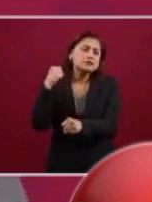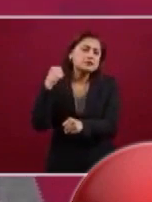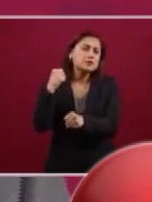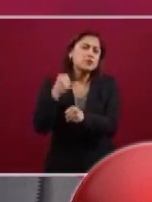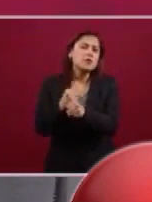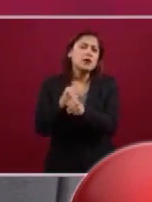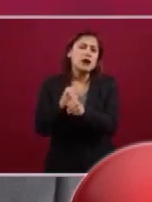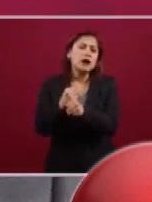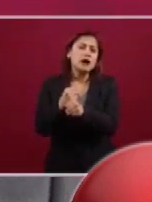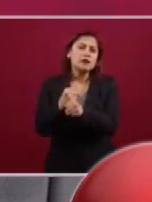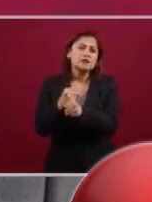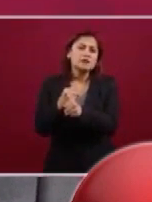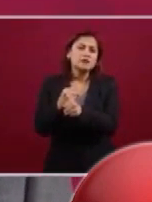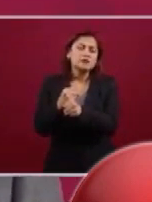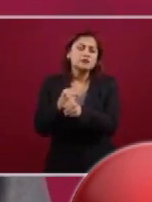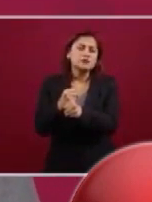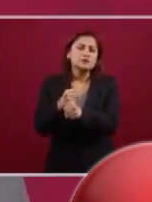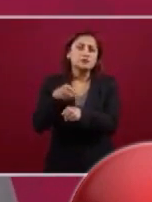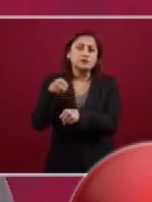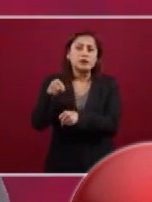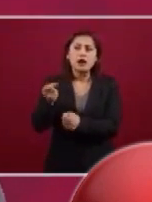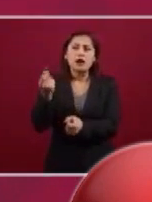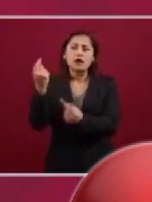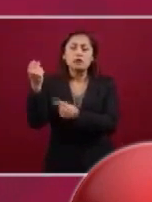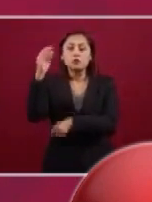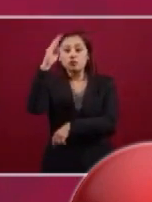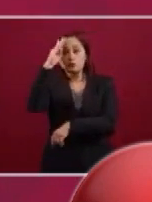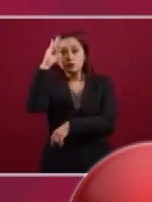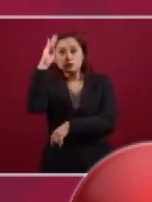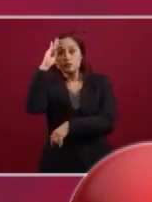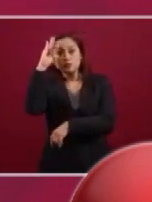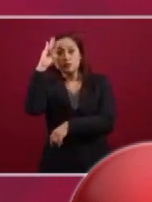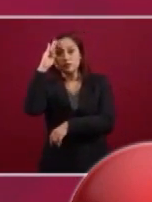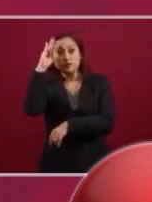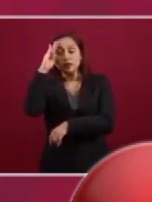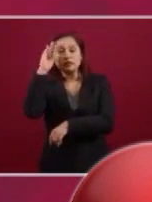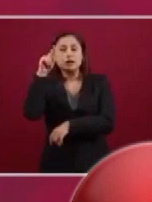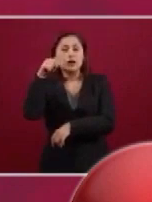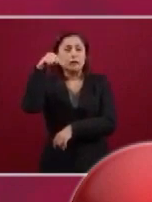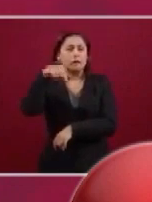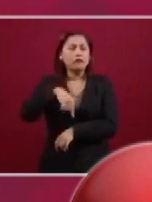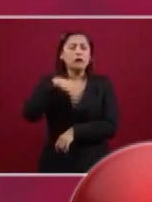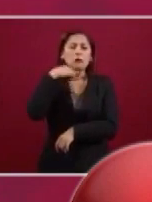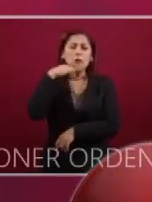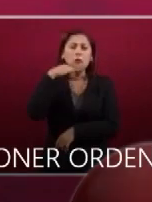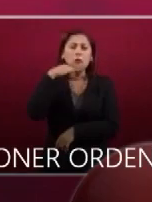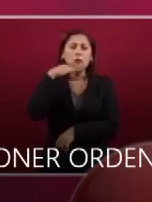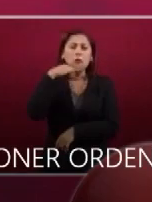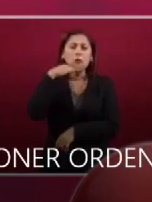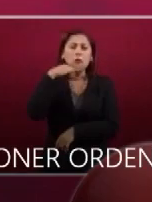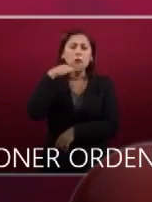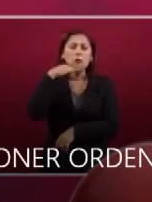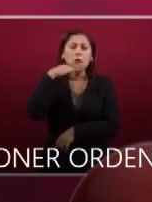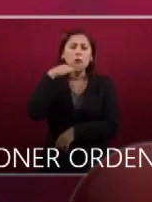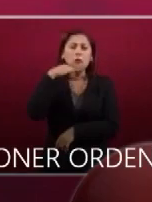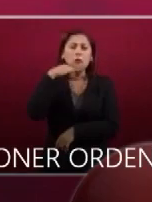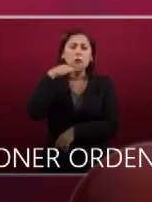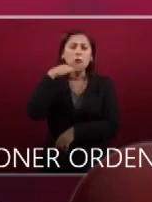considerando que la corrupción en México no era delito grave. Imagínese